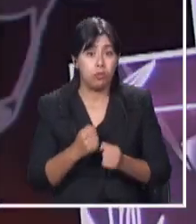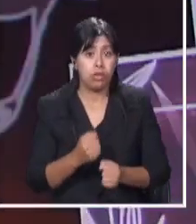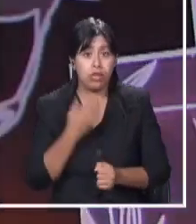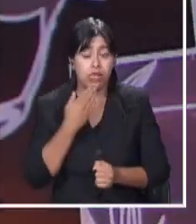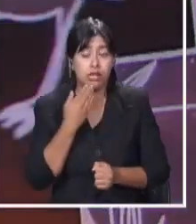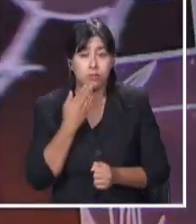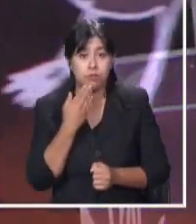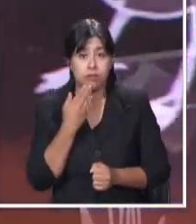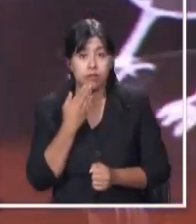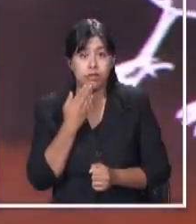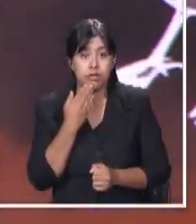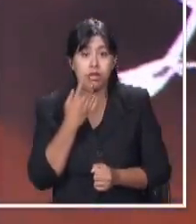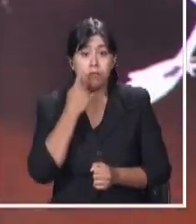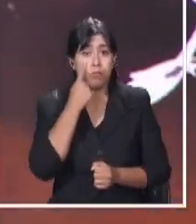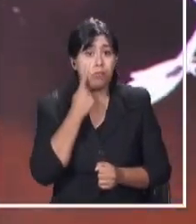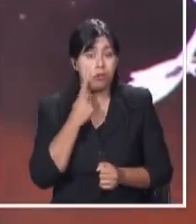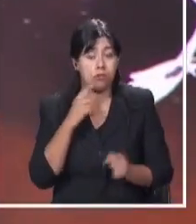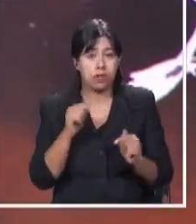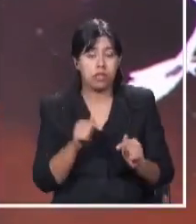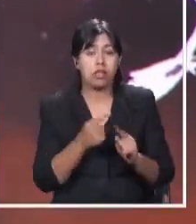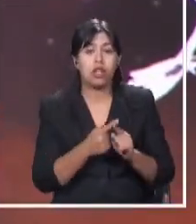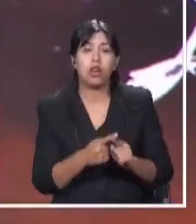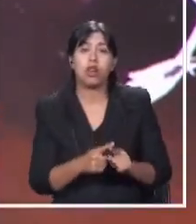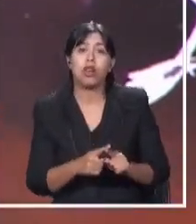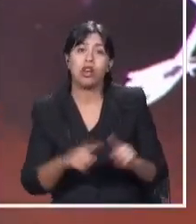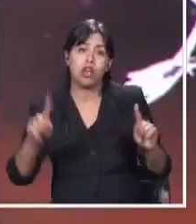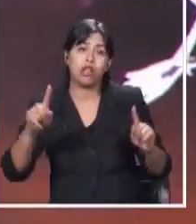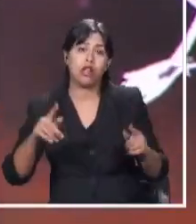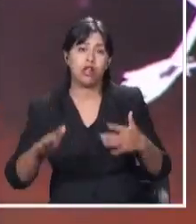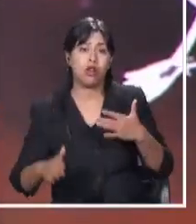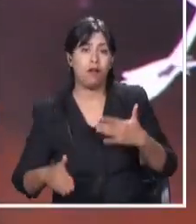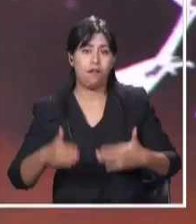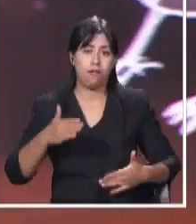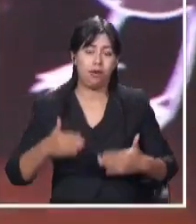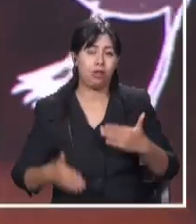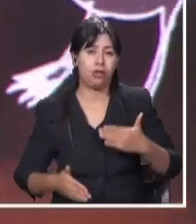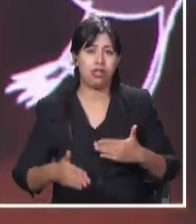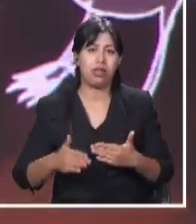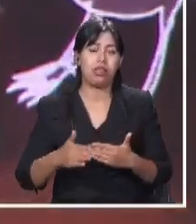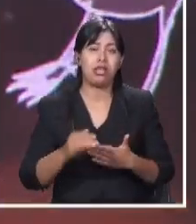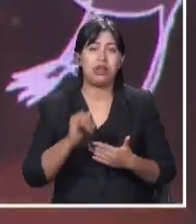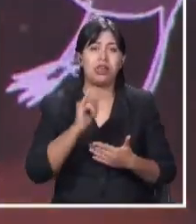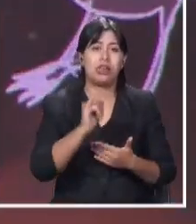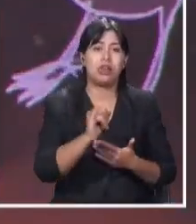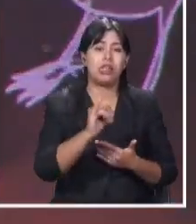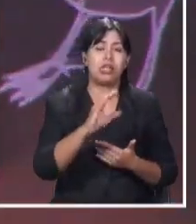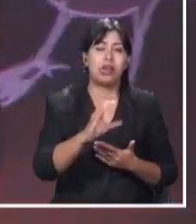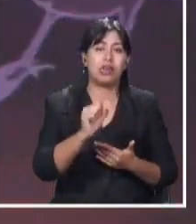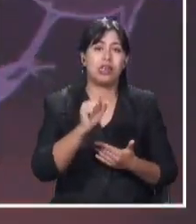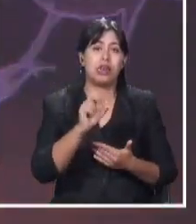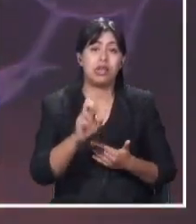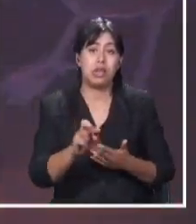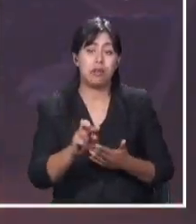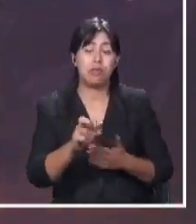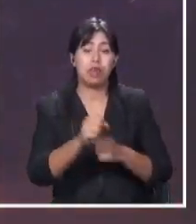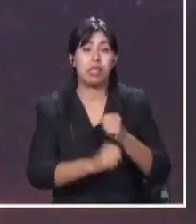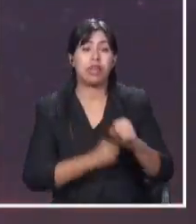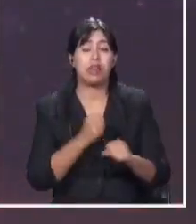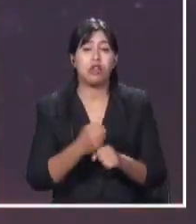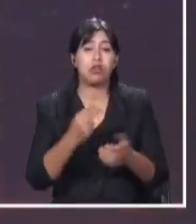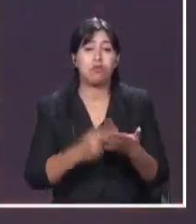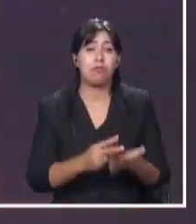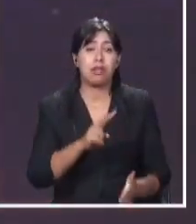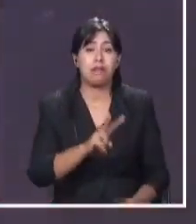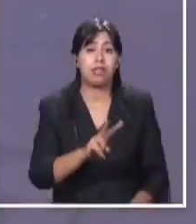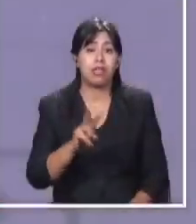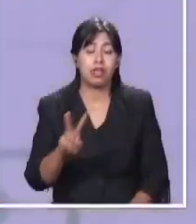robótica para probar este tipo de cosas, y ahí saltamos a este otro robot, ¿ya? Que es el ICAP, que llegó el año 2022